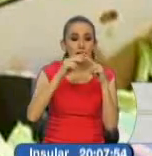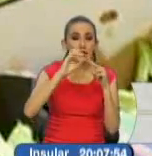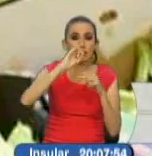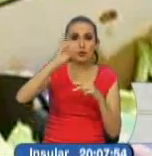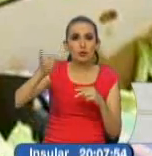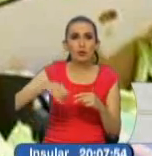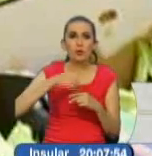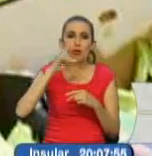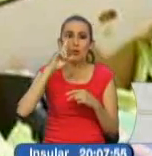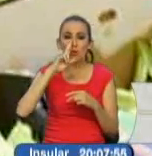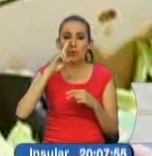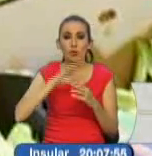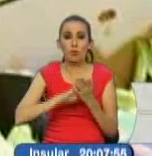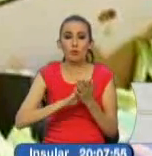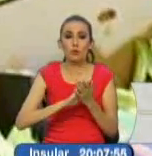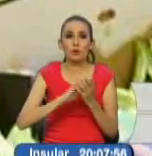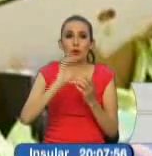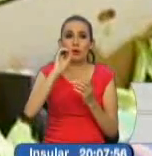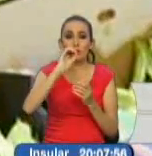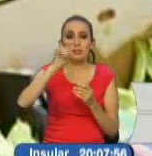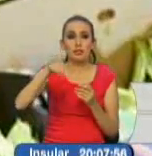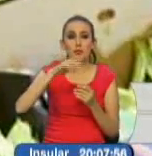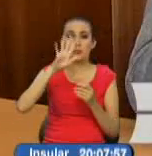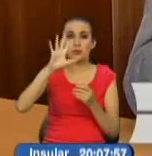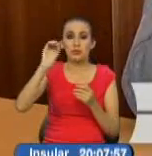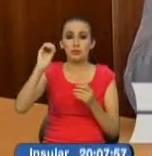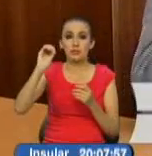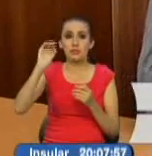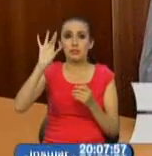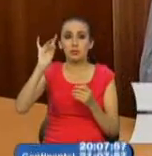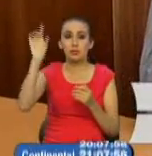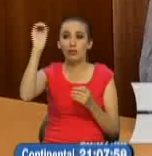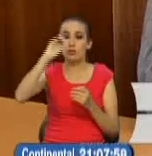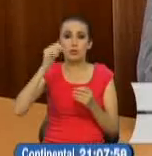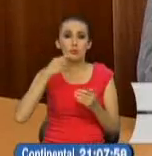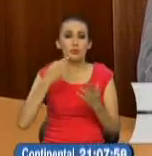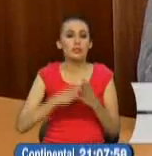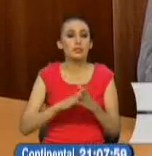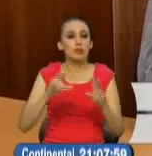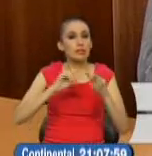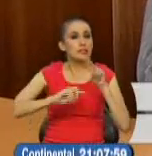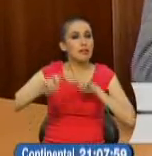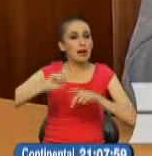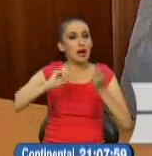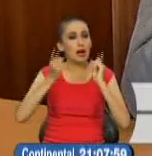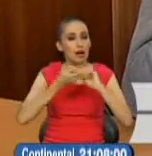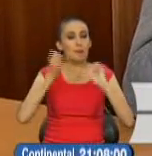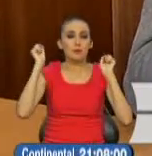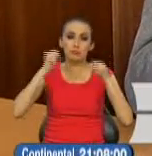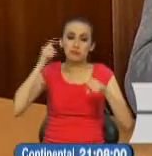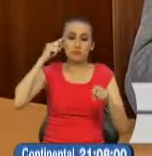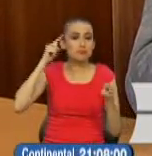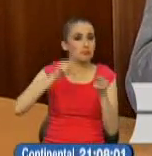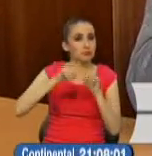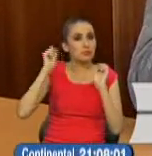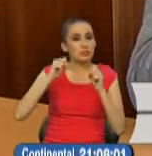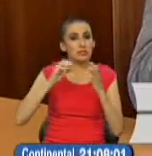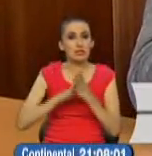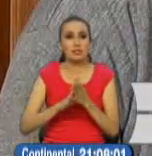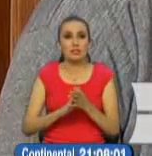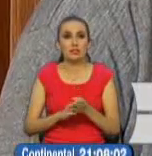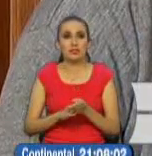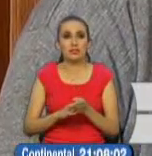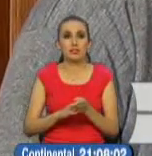una inflación mensual de menos 0.58%, variación que era lógica por varios elementos, indica el analista económico Fernando